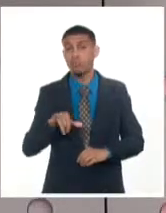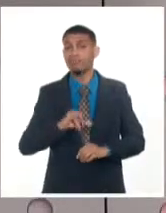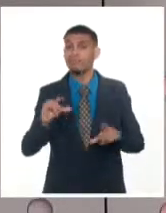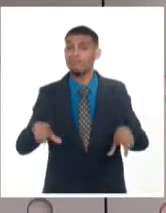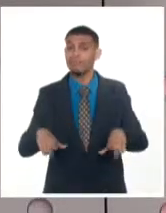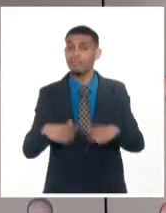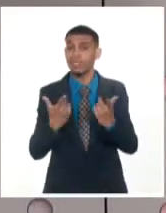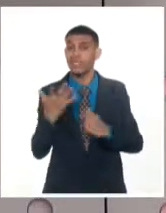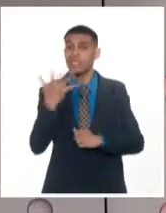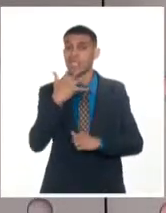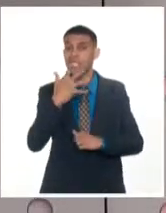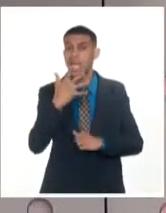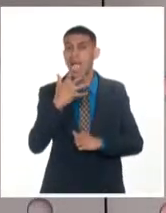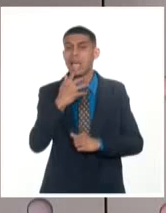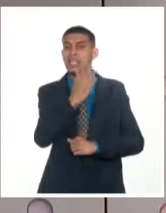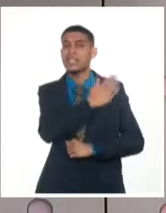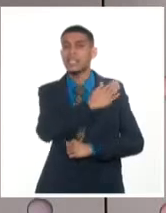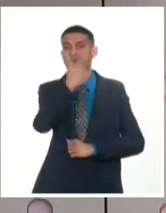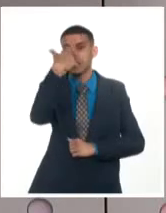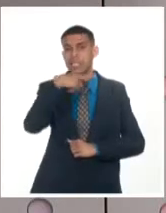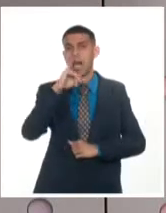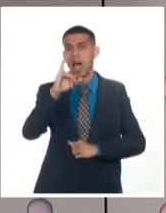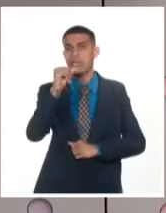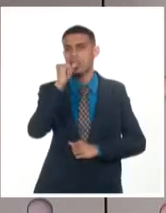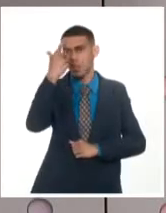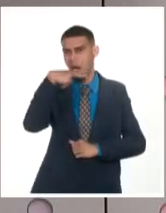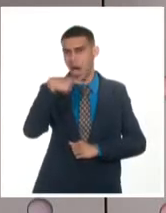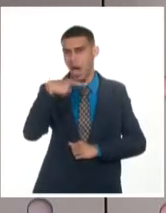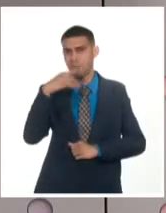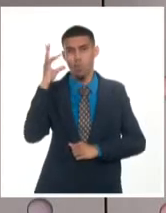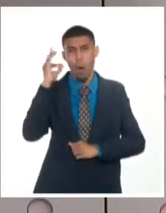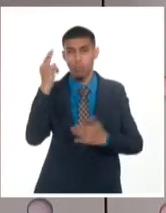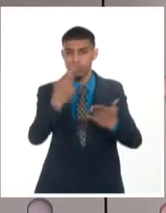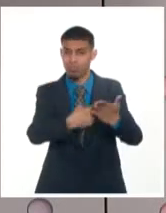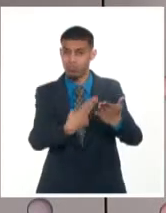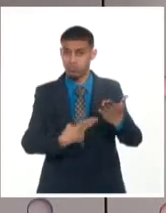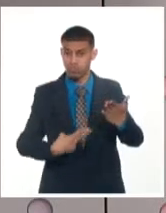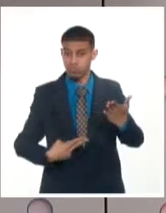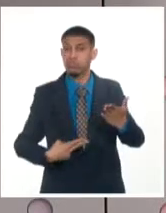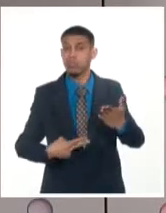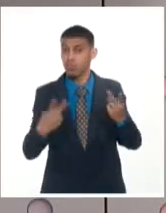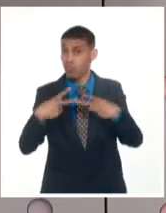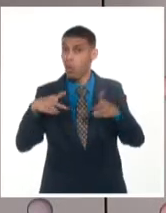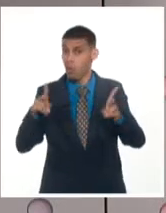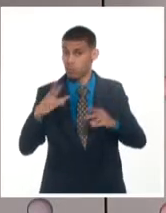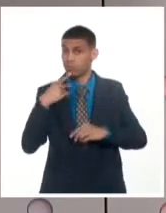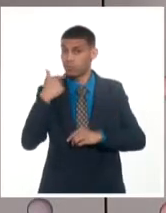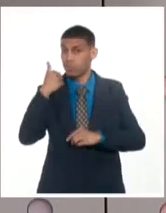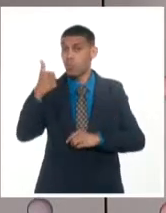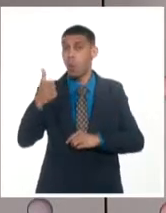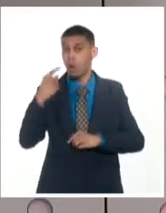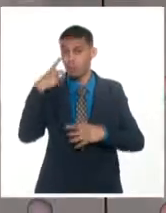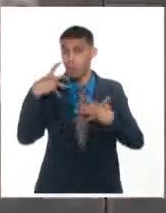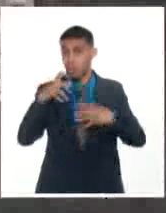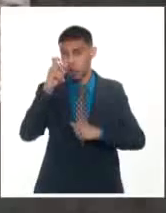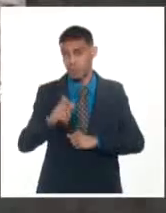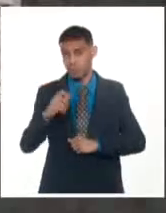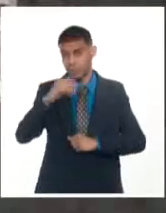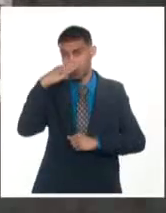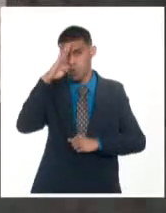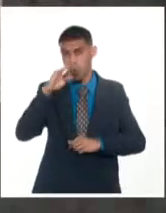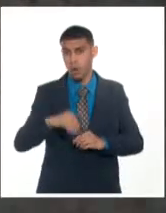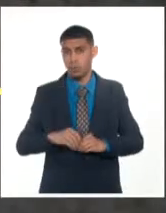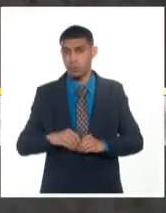nuestra Zaida de Río, pintora, dibujante y grabadora reconocida como una de las figuras claves del arte cubano contemporáneo. Natural